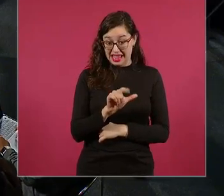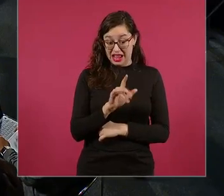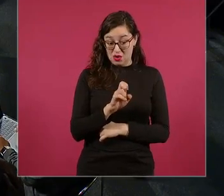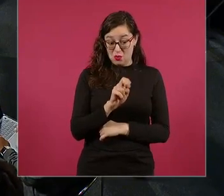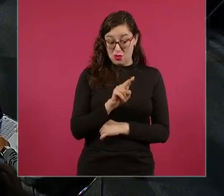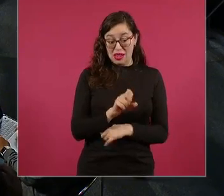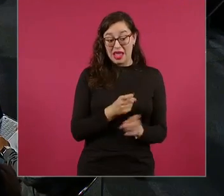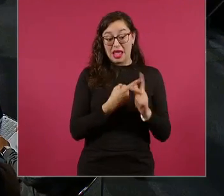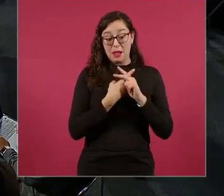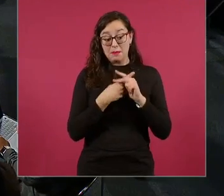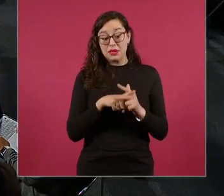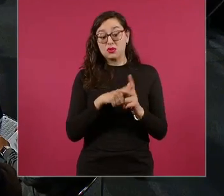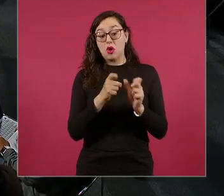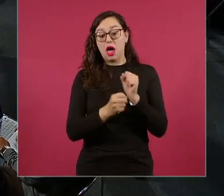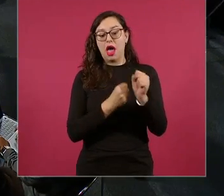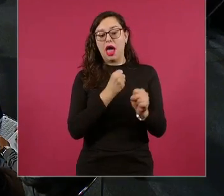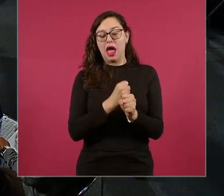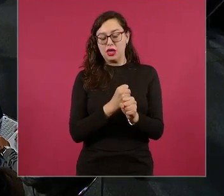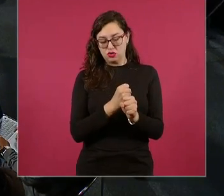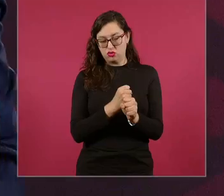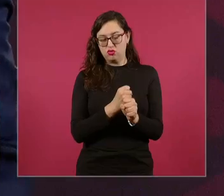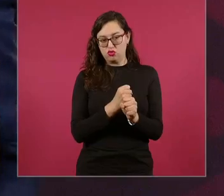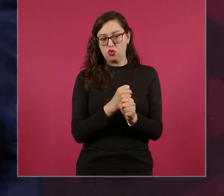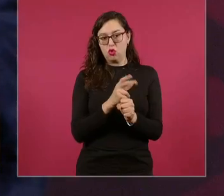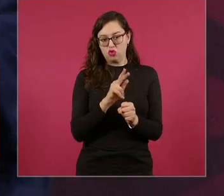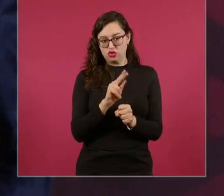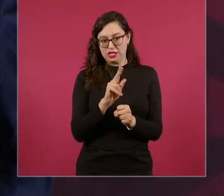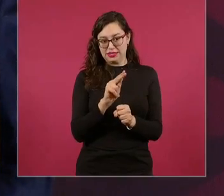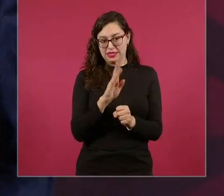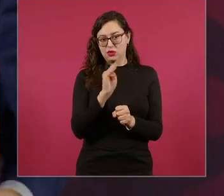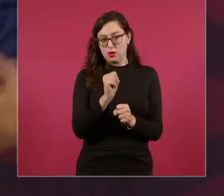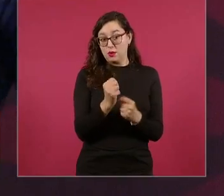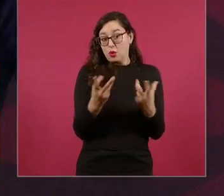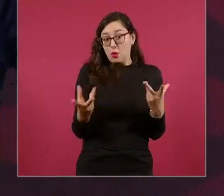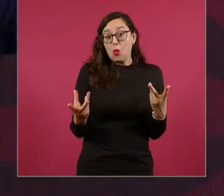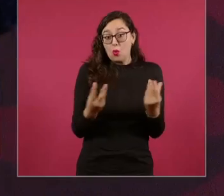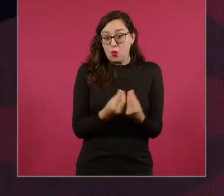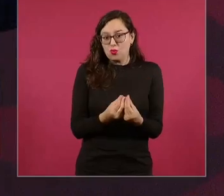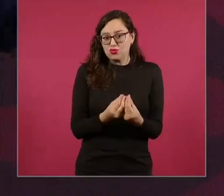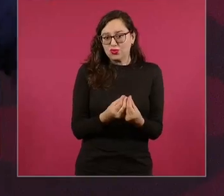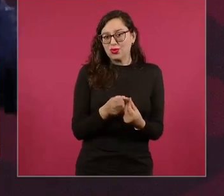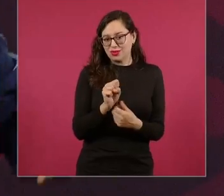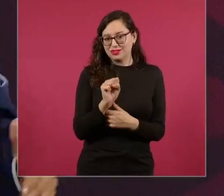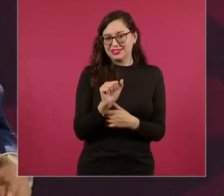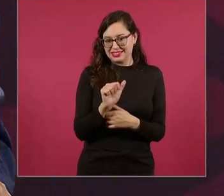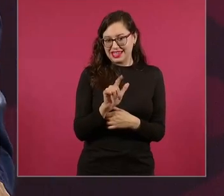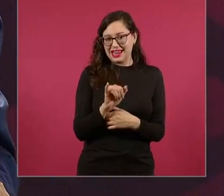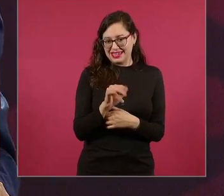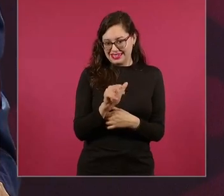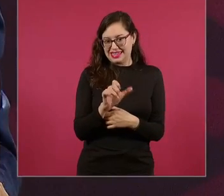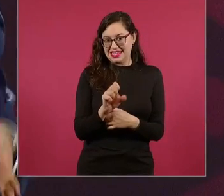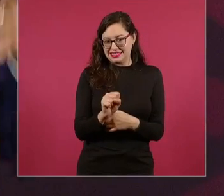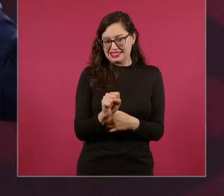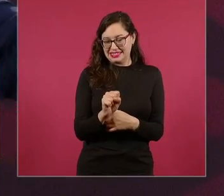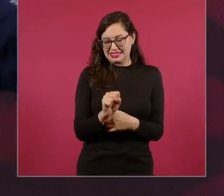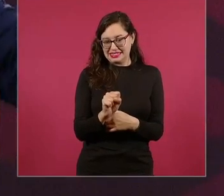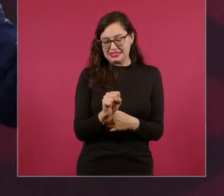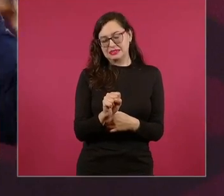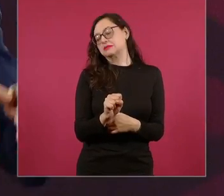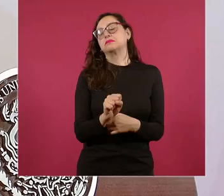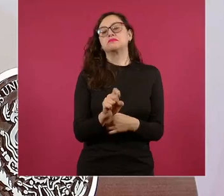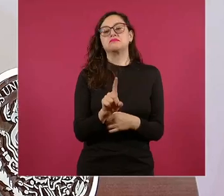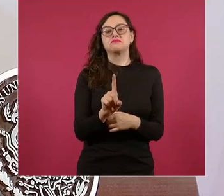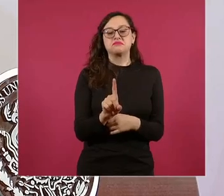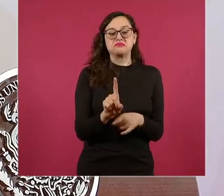de Salinas, llega a ser subdirector